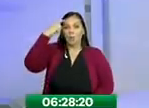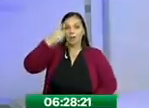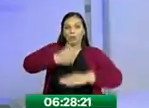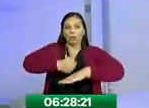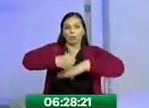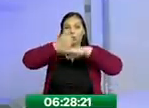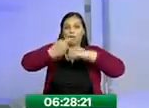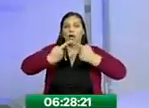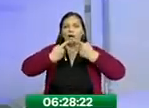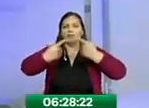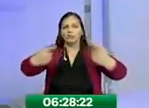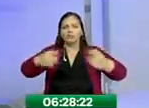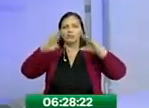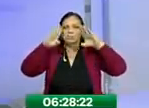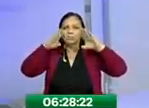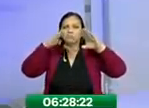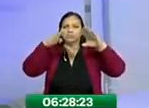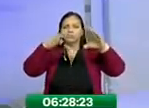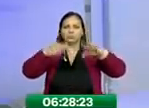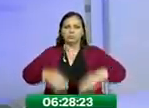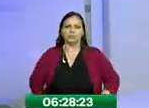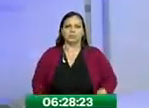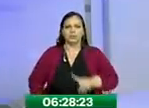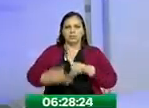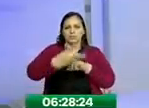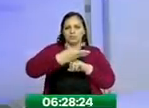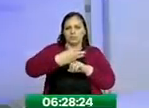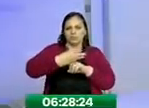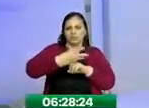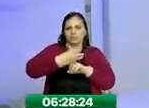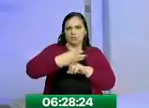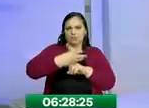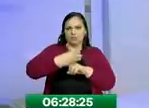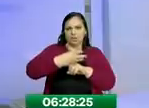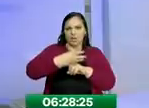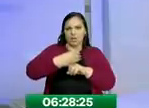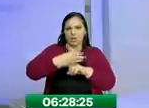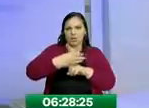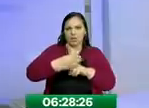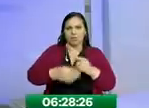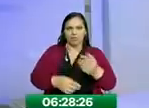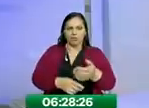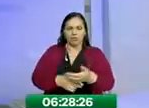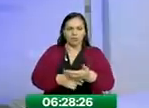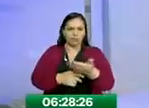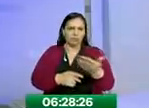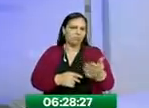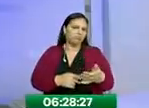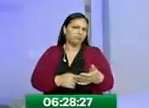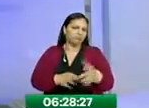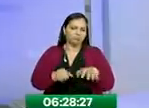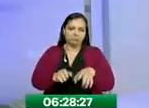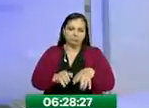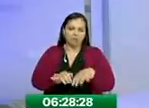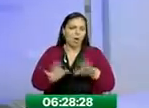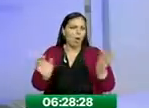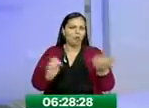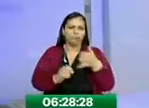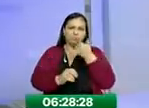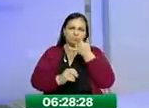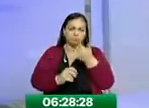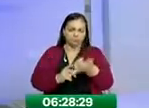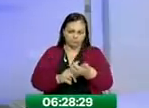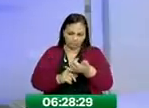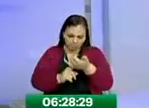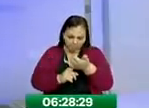solo medios oficiales. Ya me está diciendo si no hay transporte urbano, el transporte sí va a haber, y